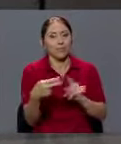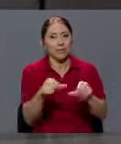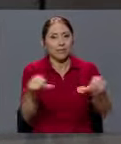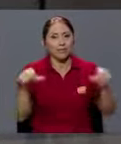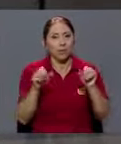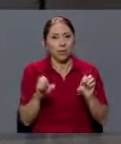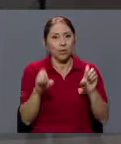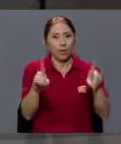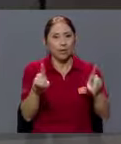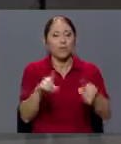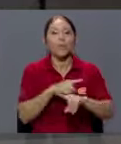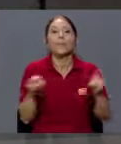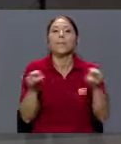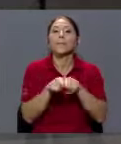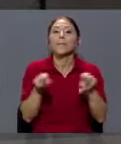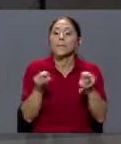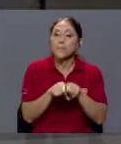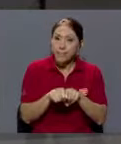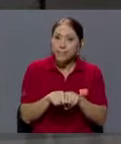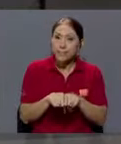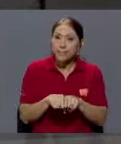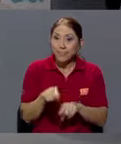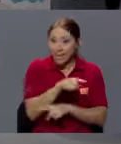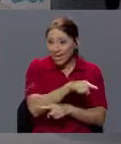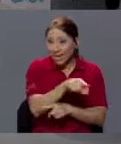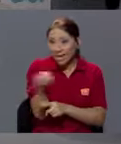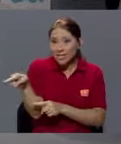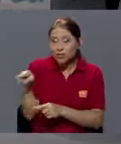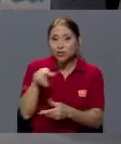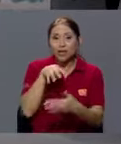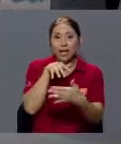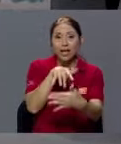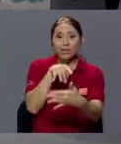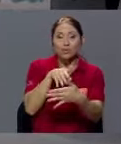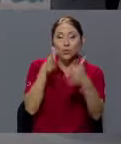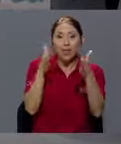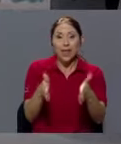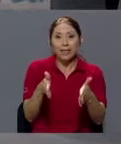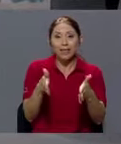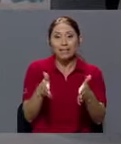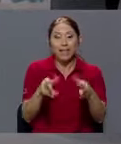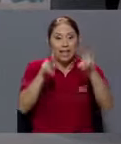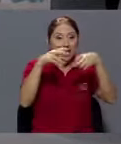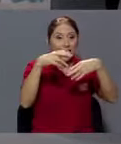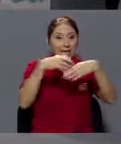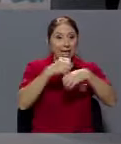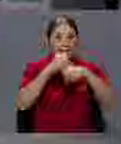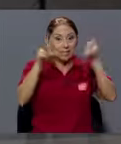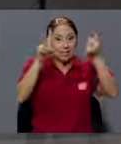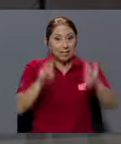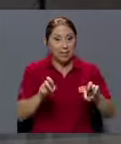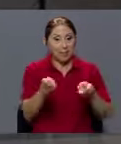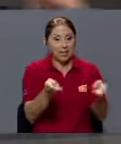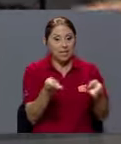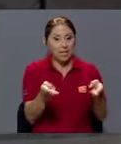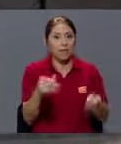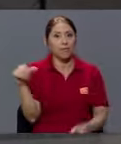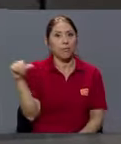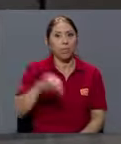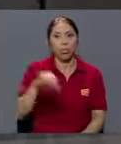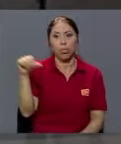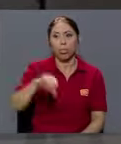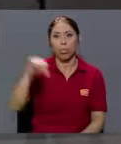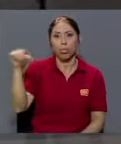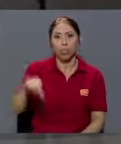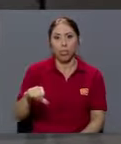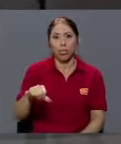punto de vista del sector educativo. Pero también hay que decir que esos estudiantes que se quedan en bachillerato, muchos, por las